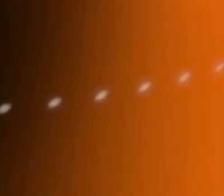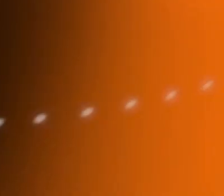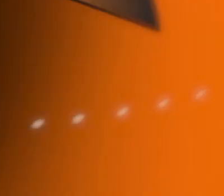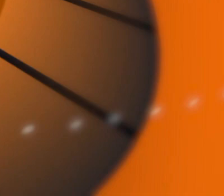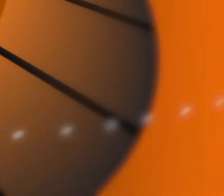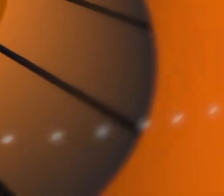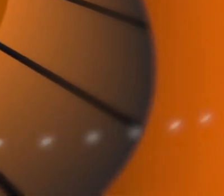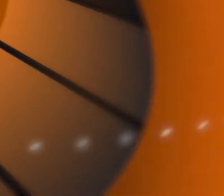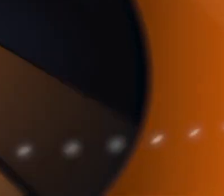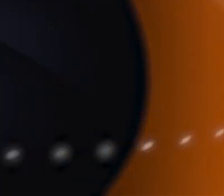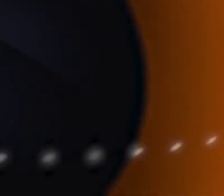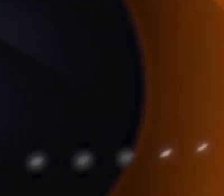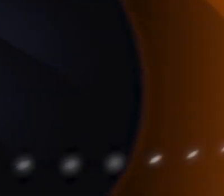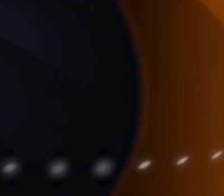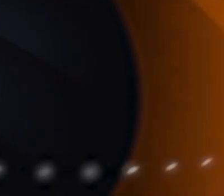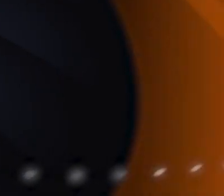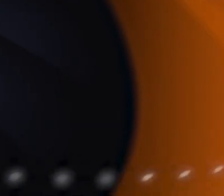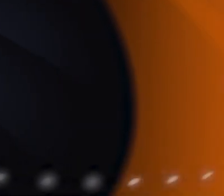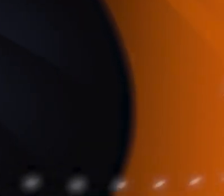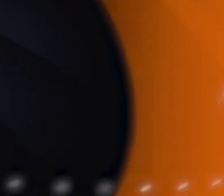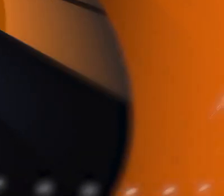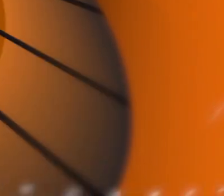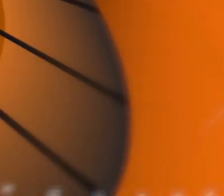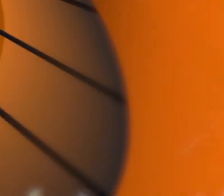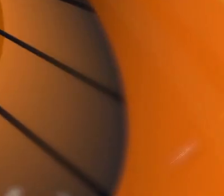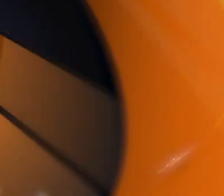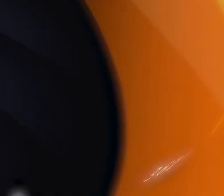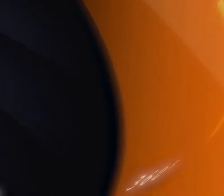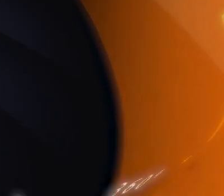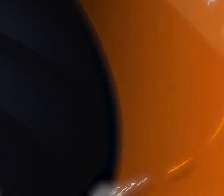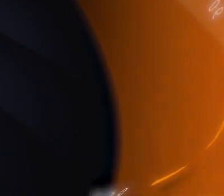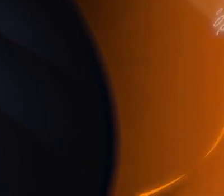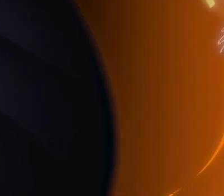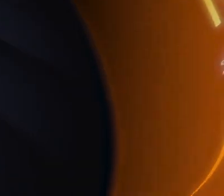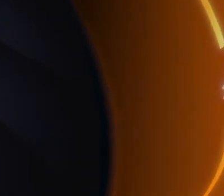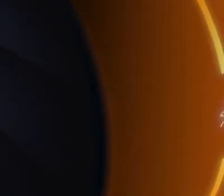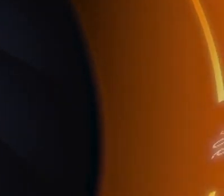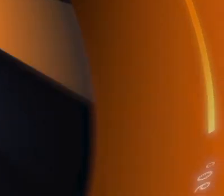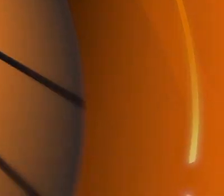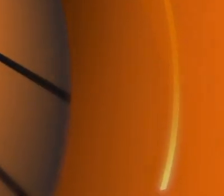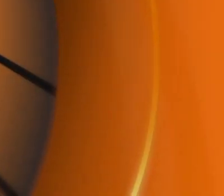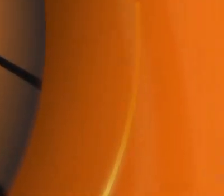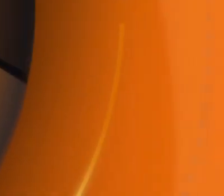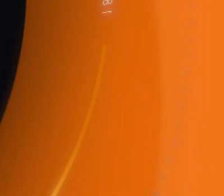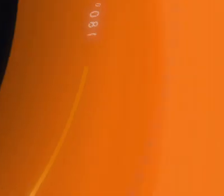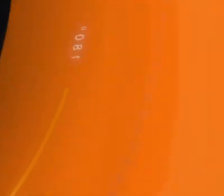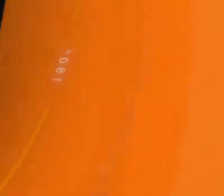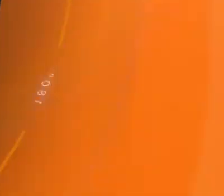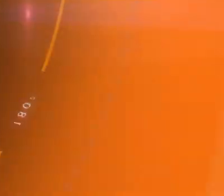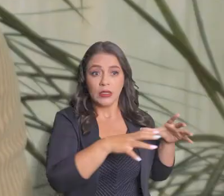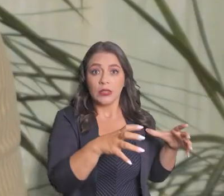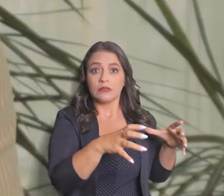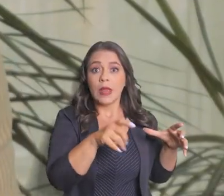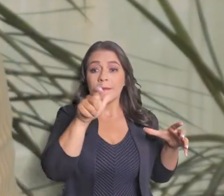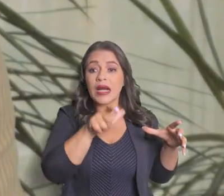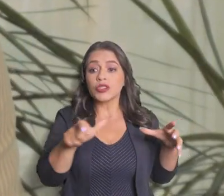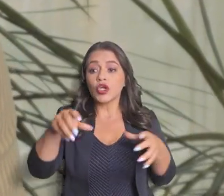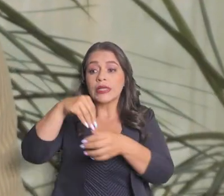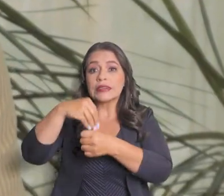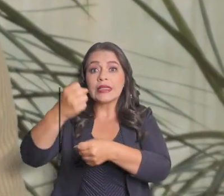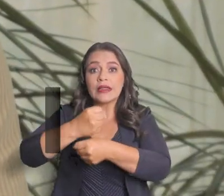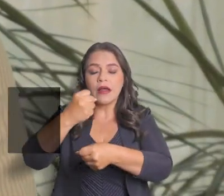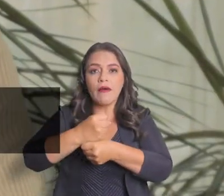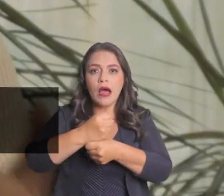distrito anunció la entrada en funcionamiento de este punto considerado como el corazón de la entidad eso hizo crecer el